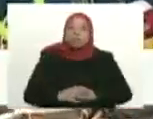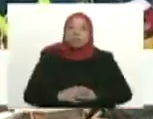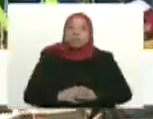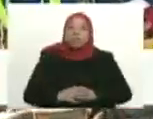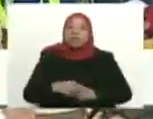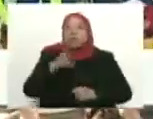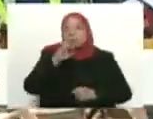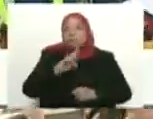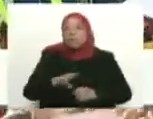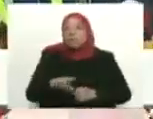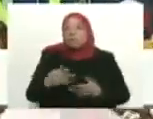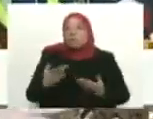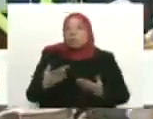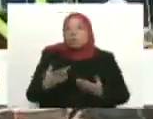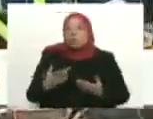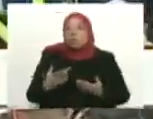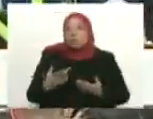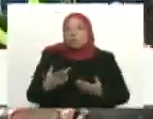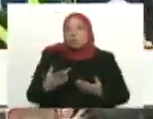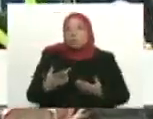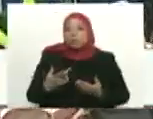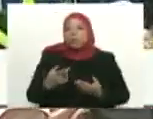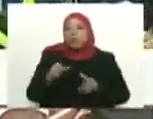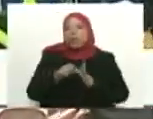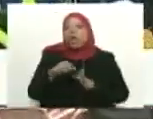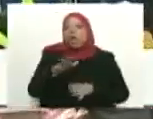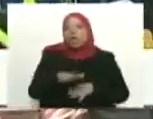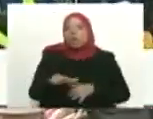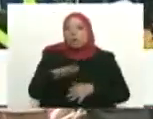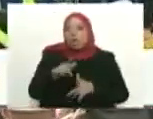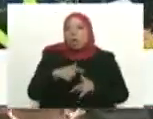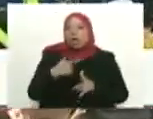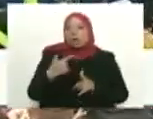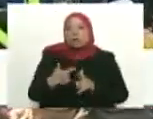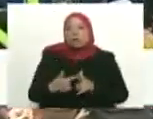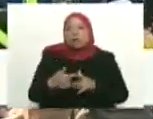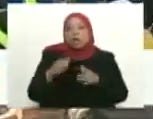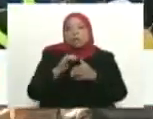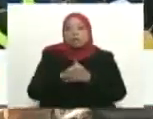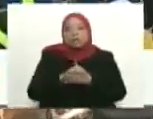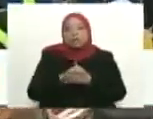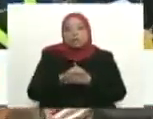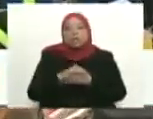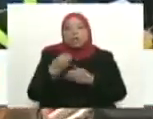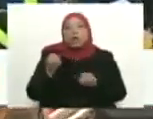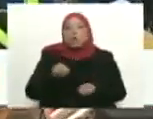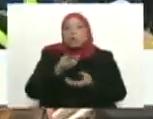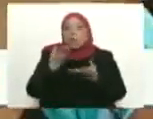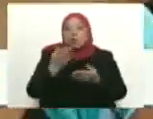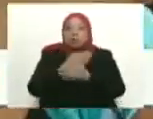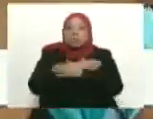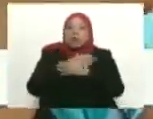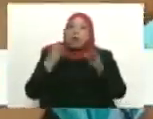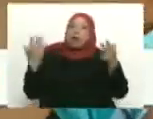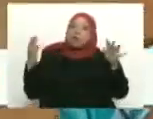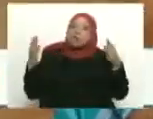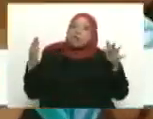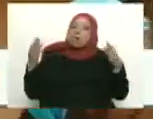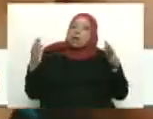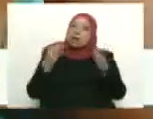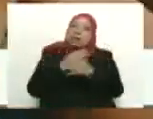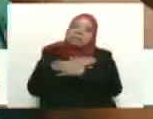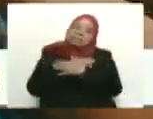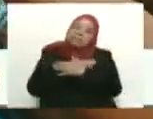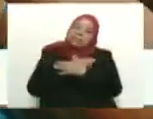¿Quién responde? Entonces a ustedes, compañeros y compañeras, merecen un aplauso que se den